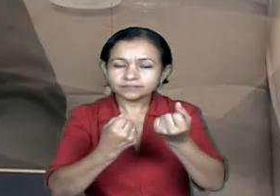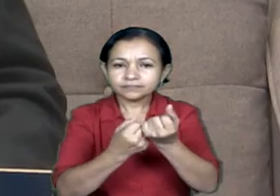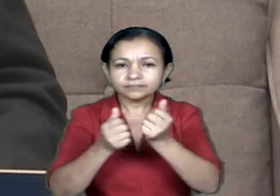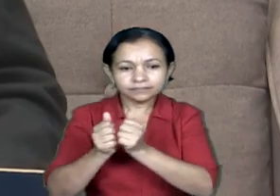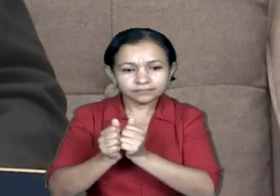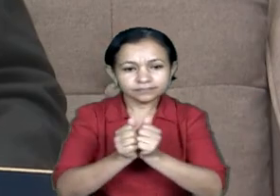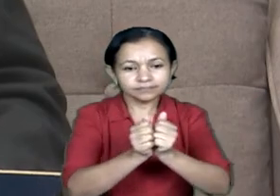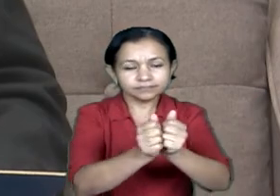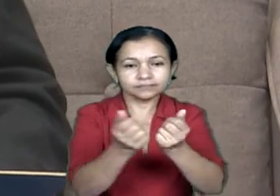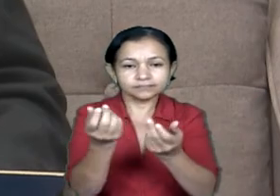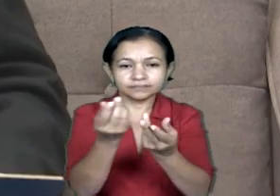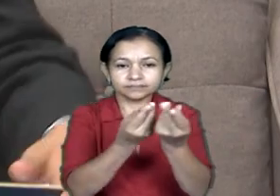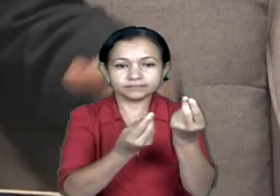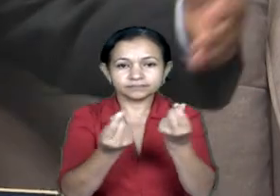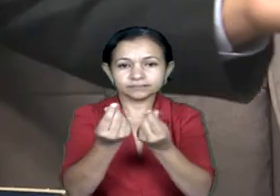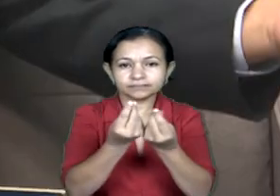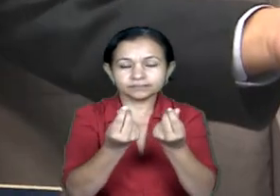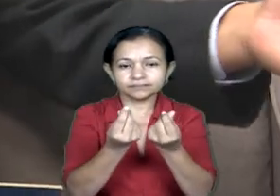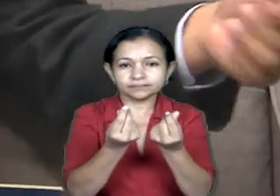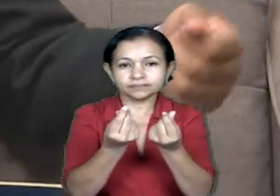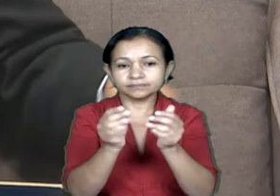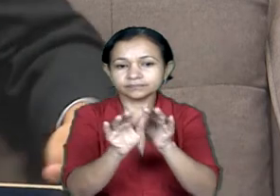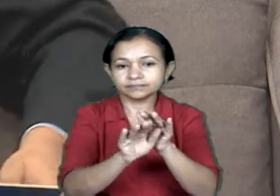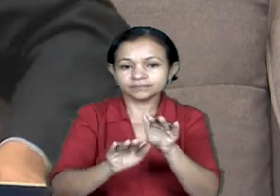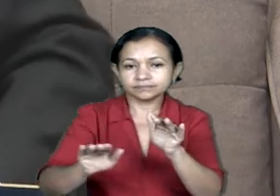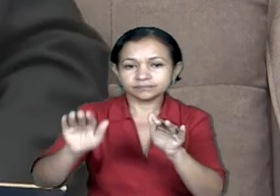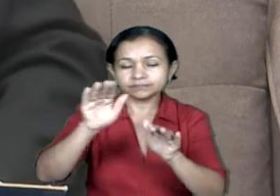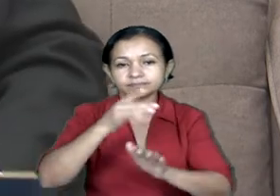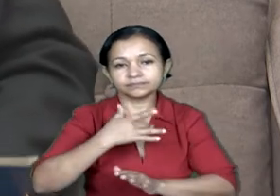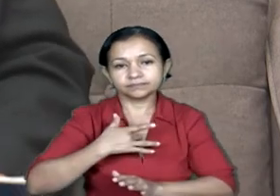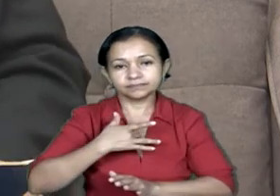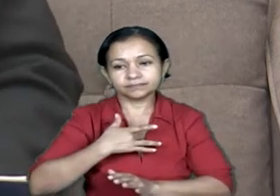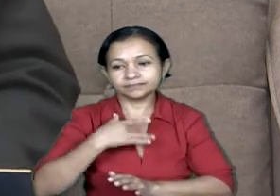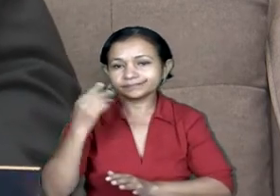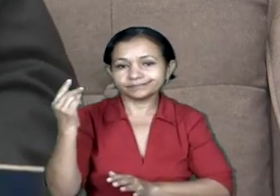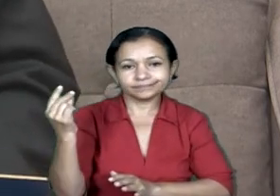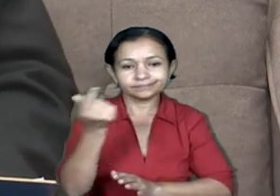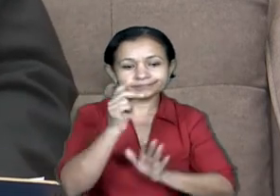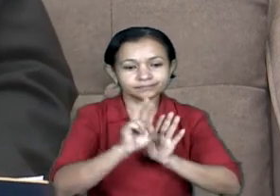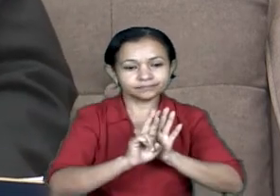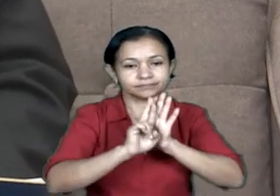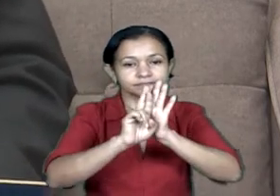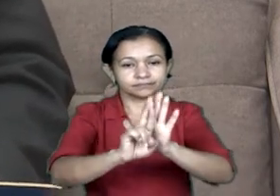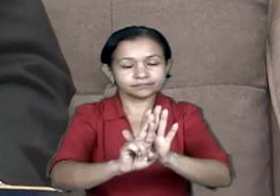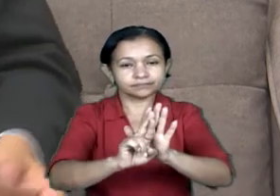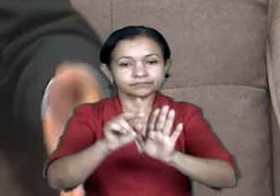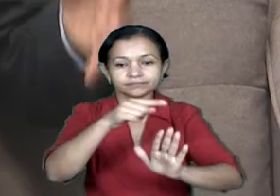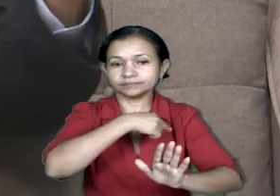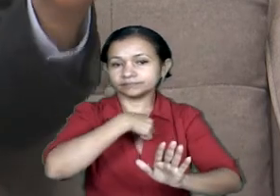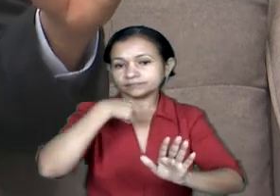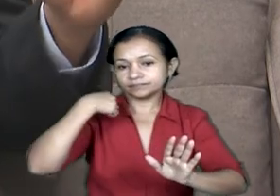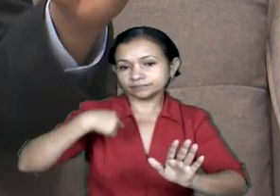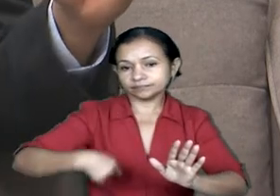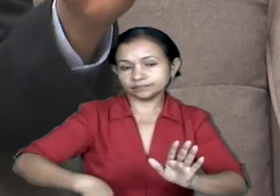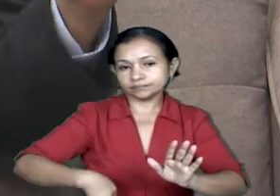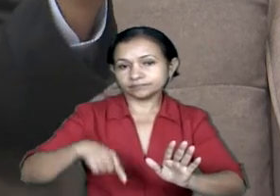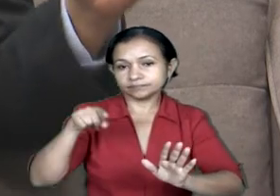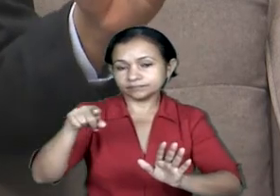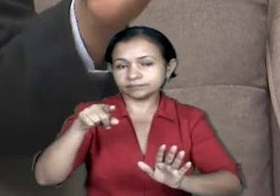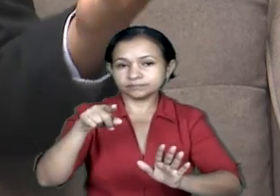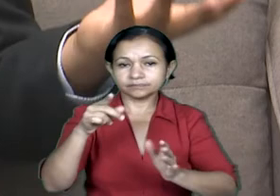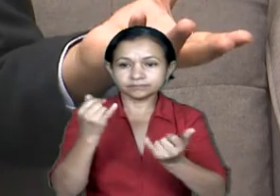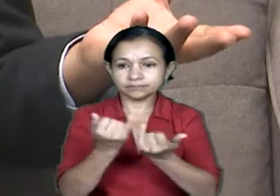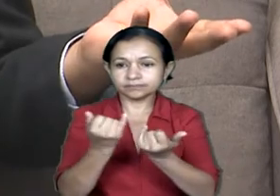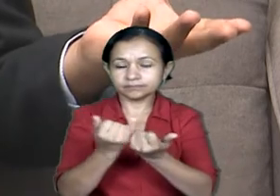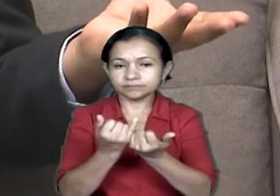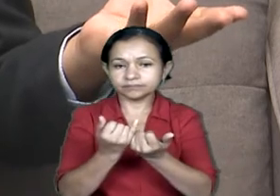en las áreas económicas y de cuanto más lo necesitamos, pues nosotros, la respuesta inmediata de Taiwán. Y quisiera preguntarle, su país se caracteriza por una alta